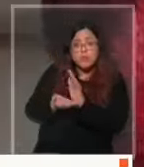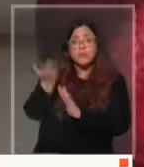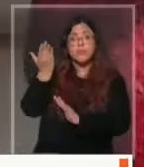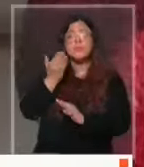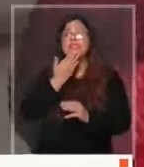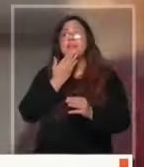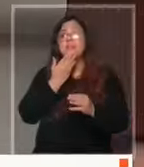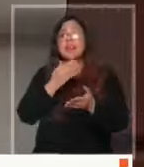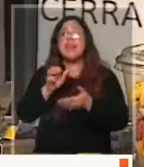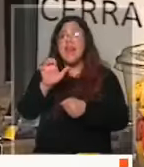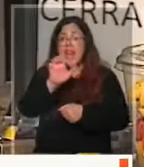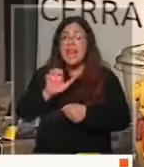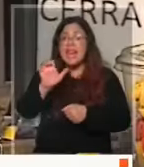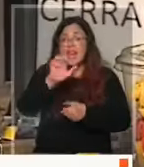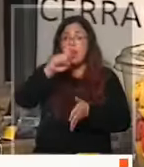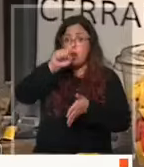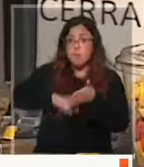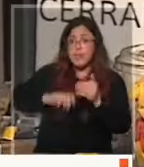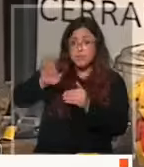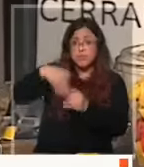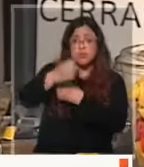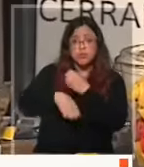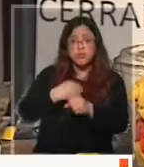subirán nuevamente las tarifas.